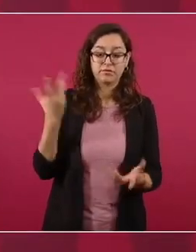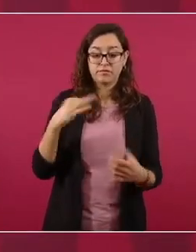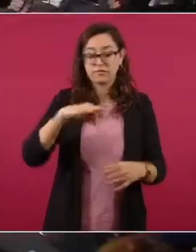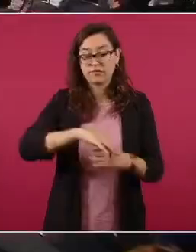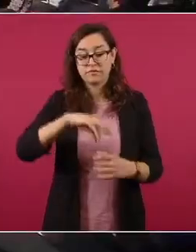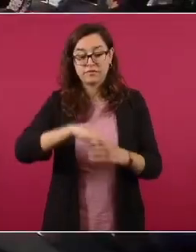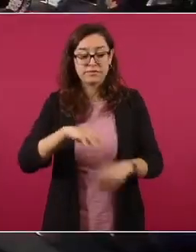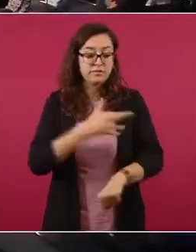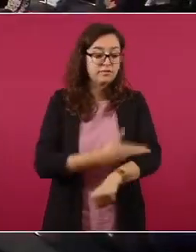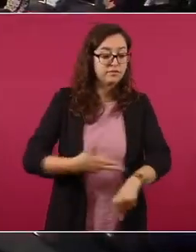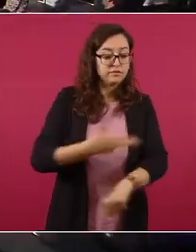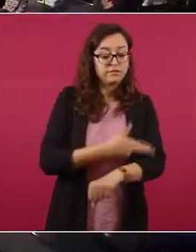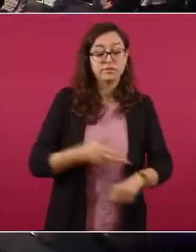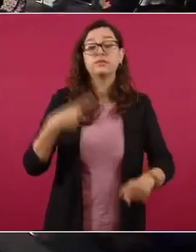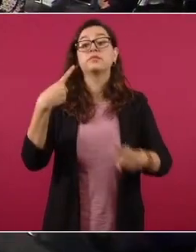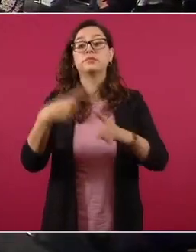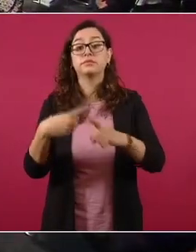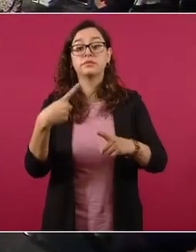organizaba las elecciones?